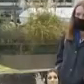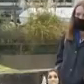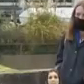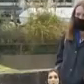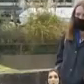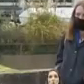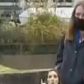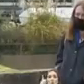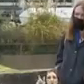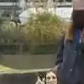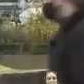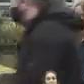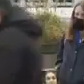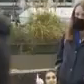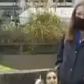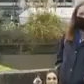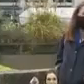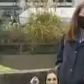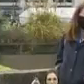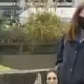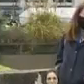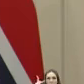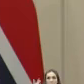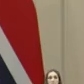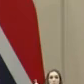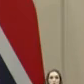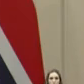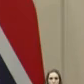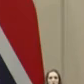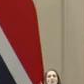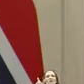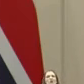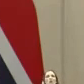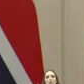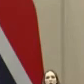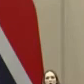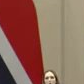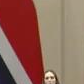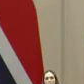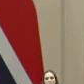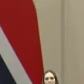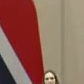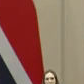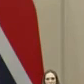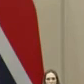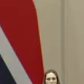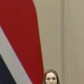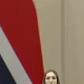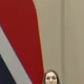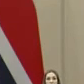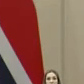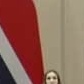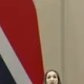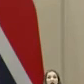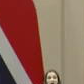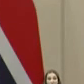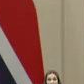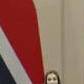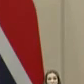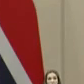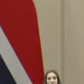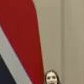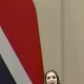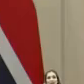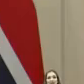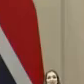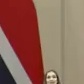cepa, lo que ha llevado a que el gobierno de Boris Johnson eleve a 4 el nivel de alerta nacional. Con